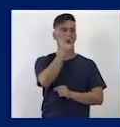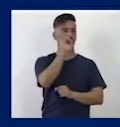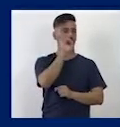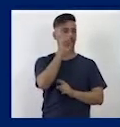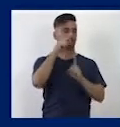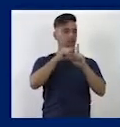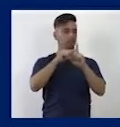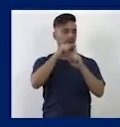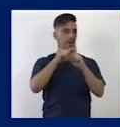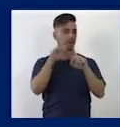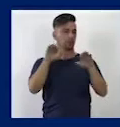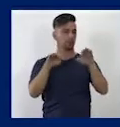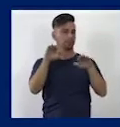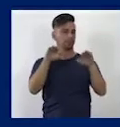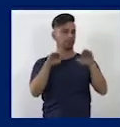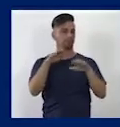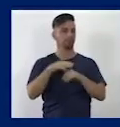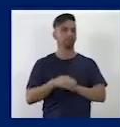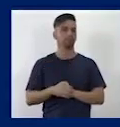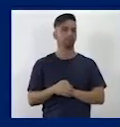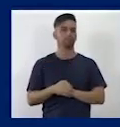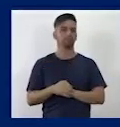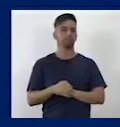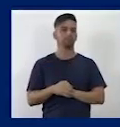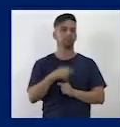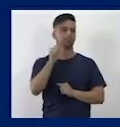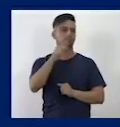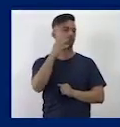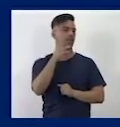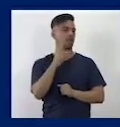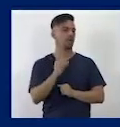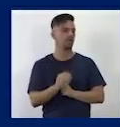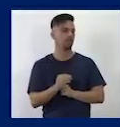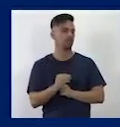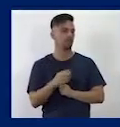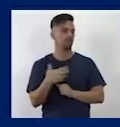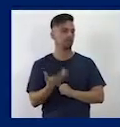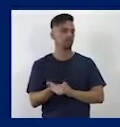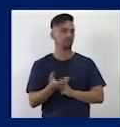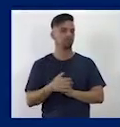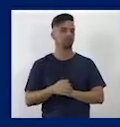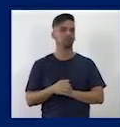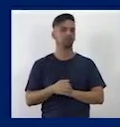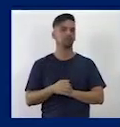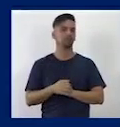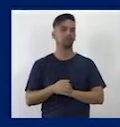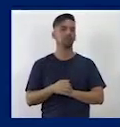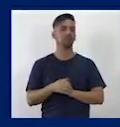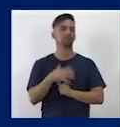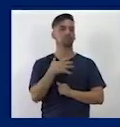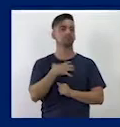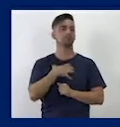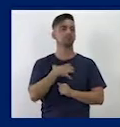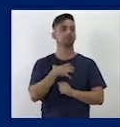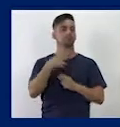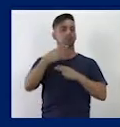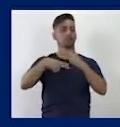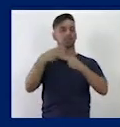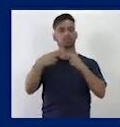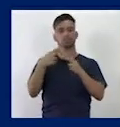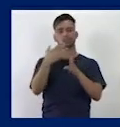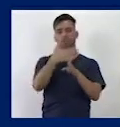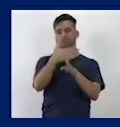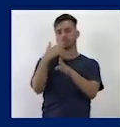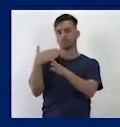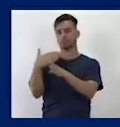estándar que las estamos trabando nosotros es el resultado de obtener de realizar la diferencia